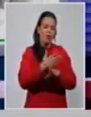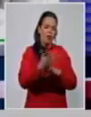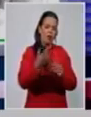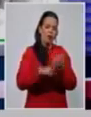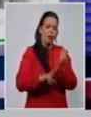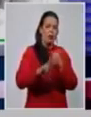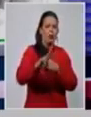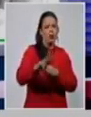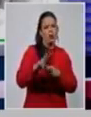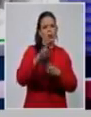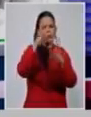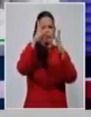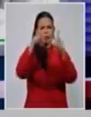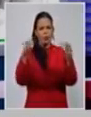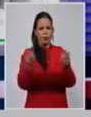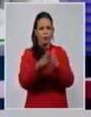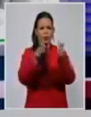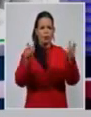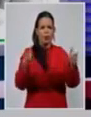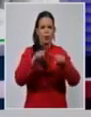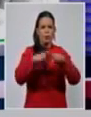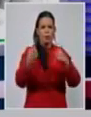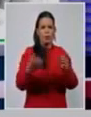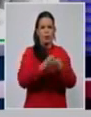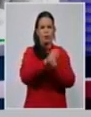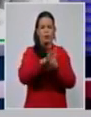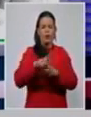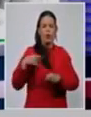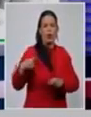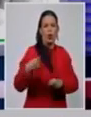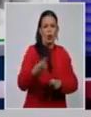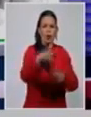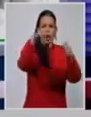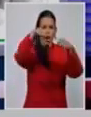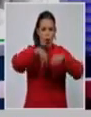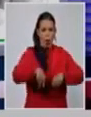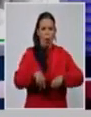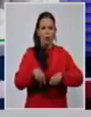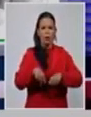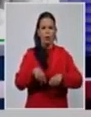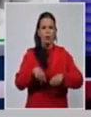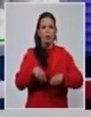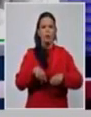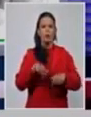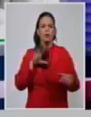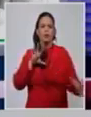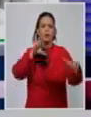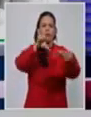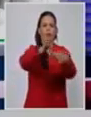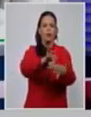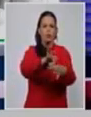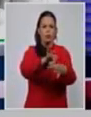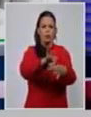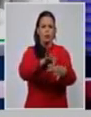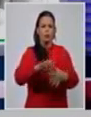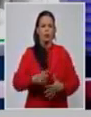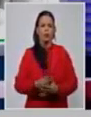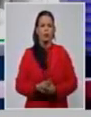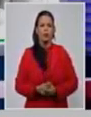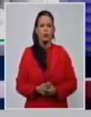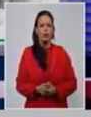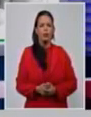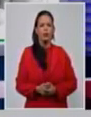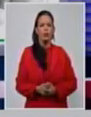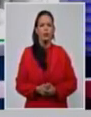tendencia al alza en el número de contagios en cada jornada. En esta ocasión hacemos contacto con la colega Ismari